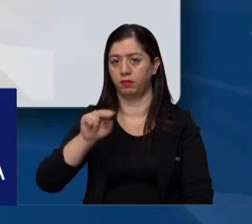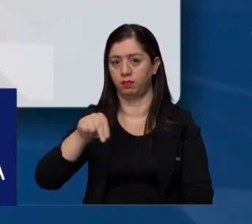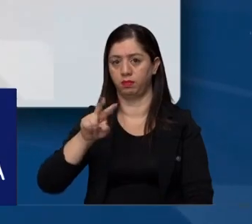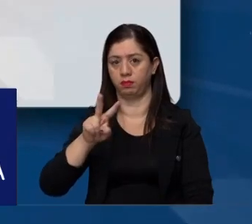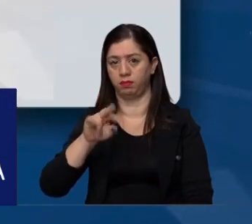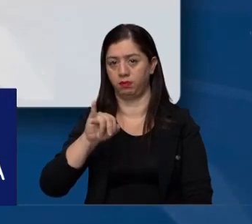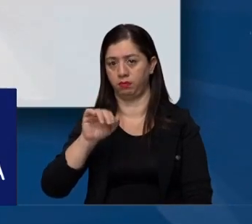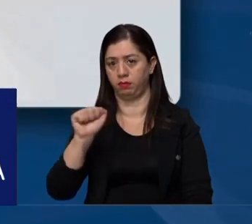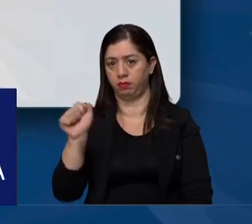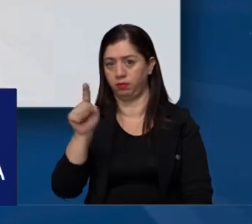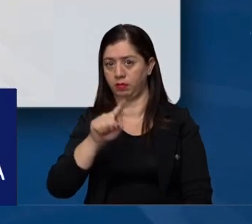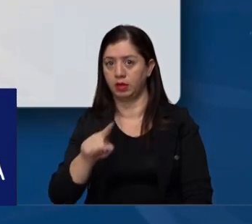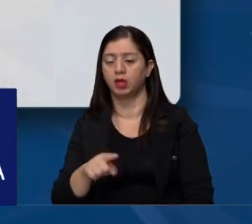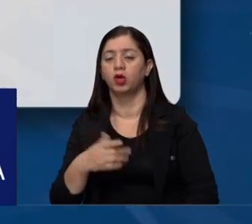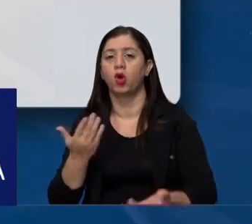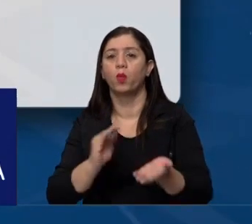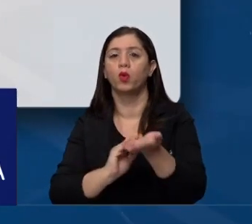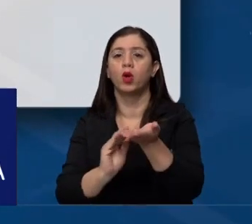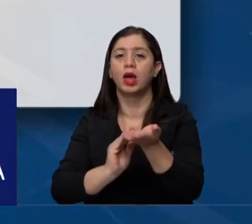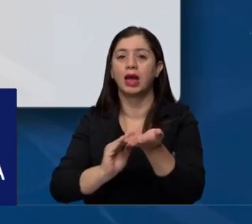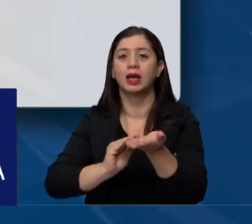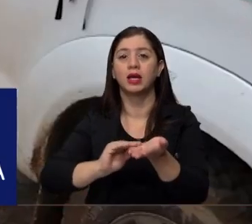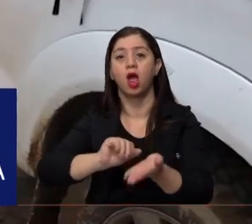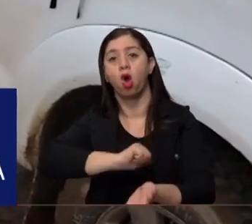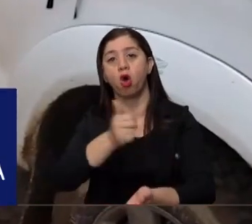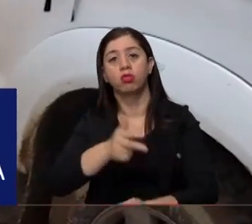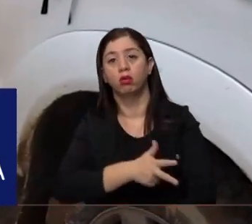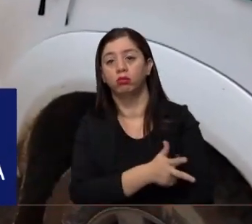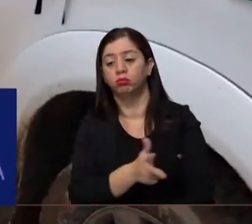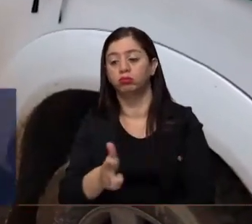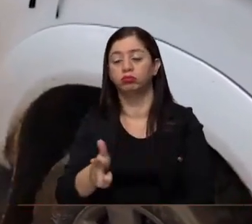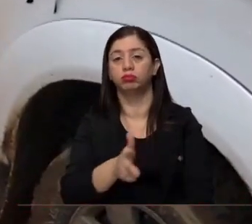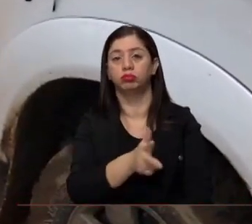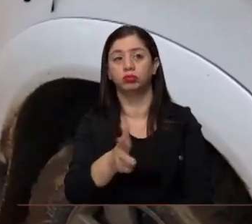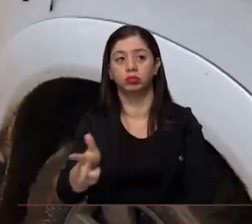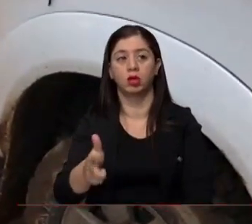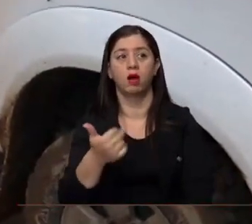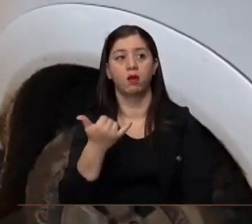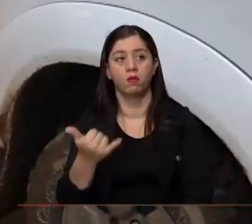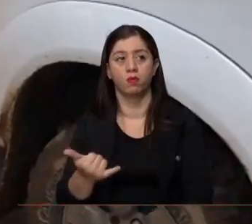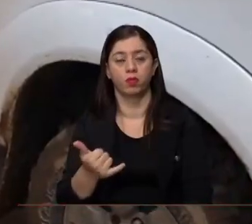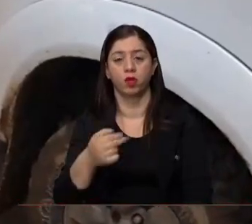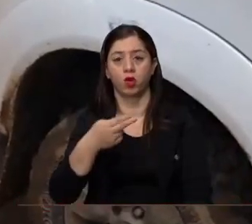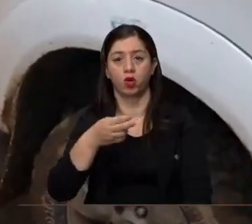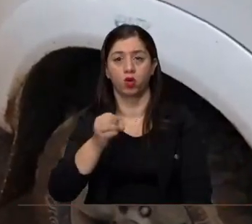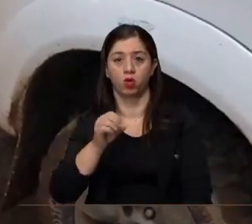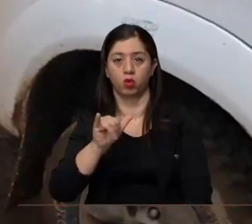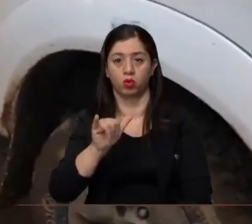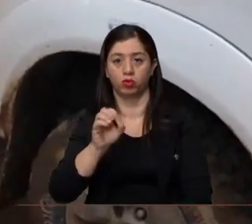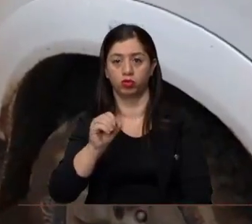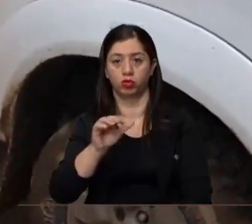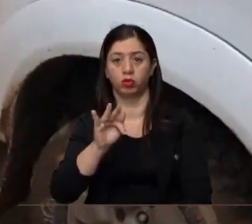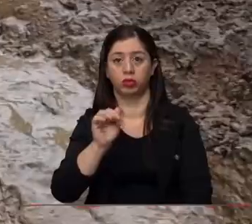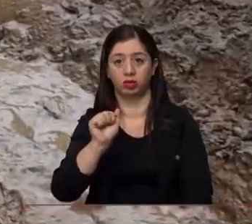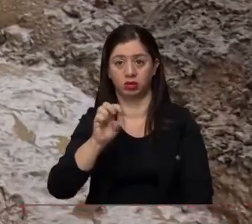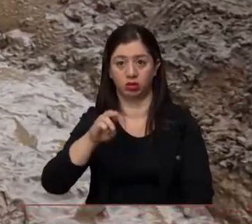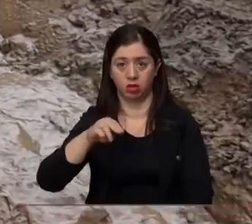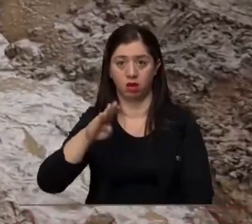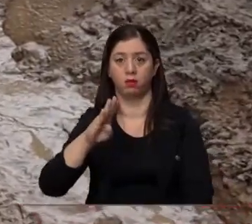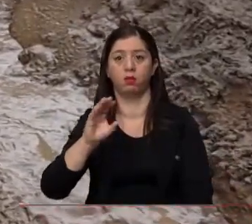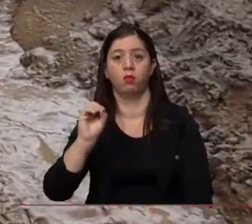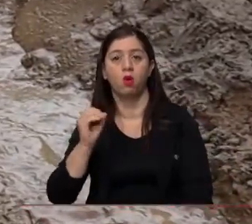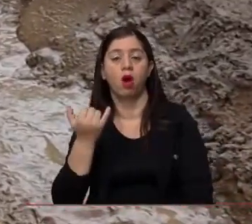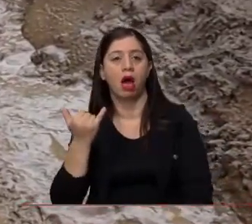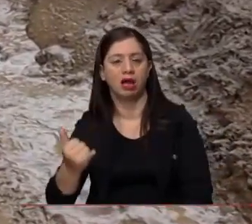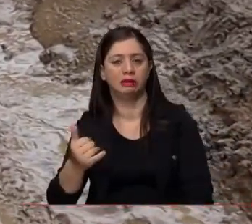Invía es el arreglo a la vía alterna que conduce de Piedra Sentada, el hoyo, el Tambo. Esa vía se